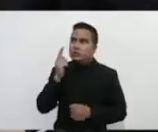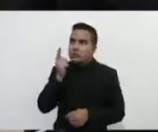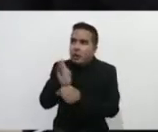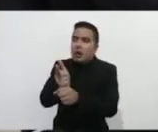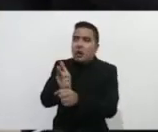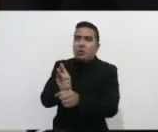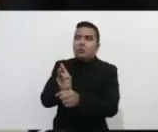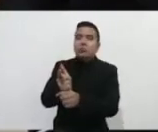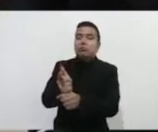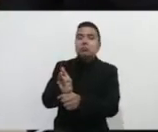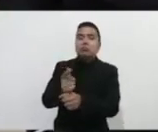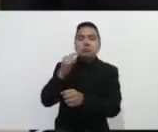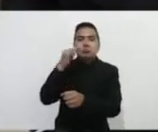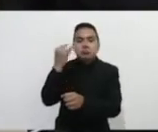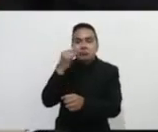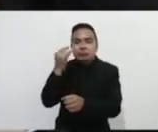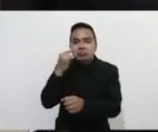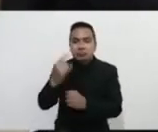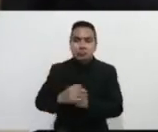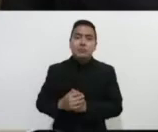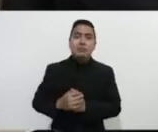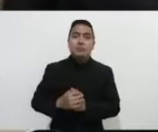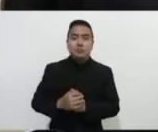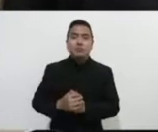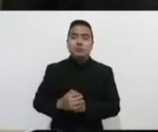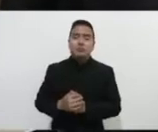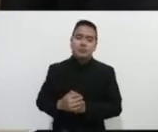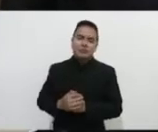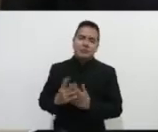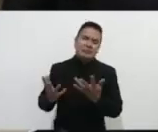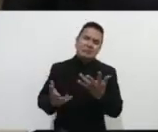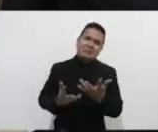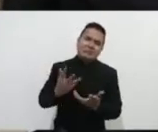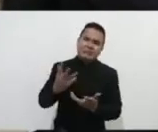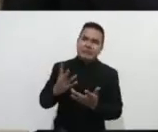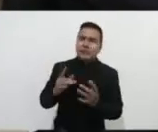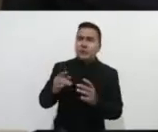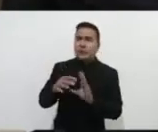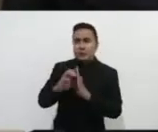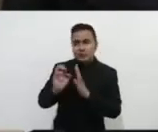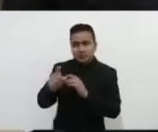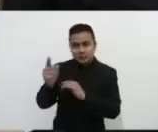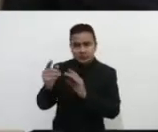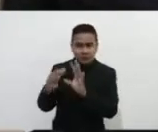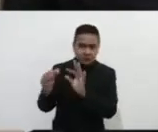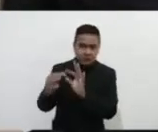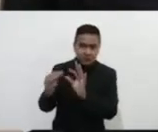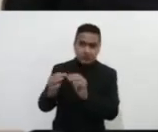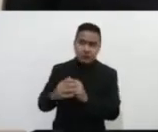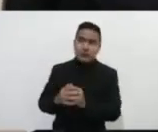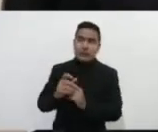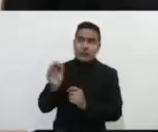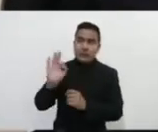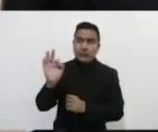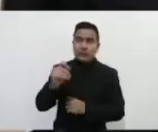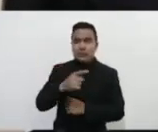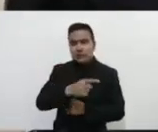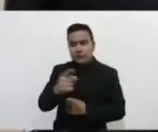pueden llegar a identificar como este tipo de violencia, ¿no? Claro. No sé si han tenido algún caso de acoso,